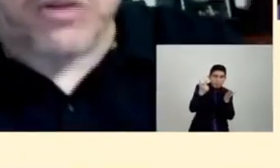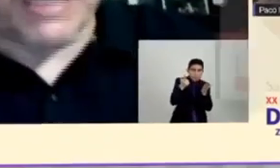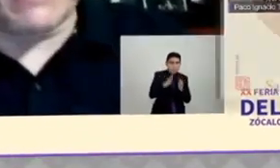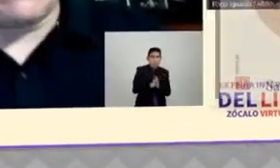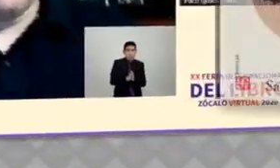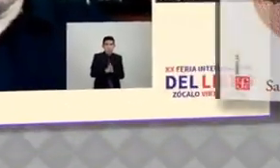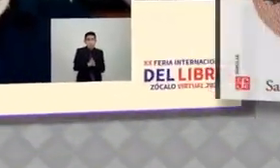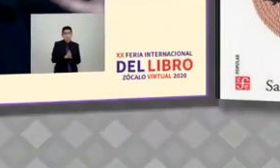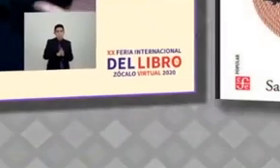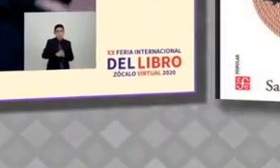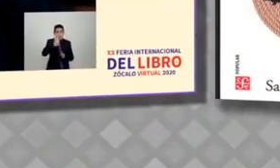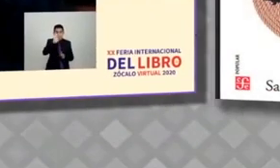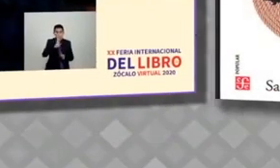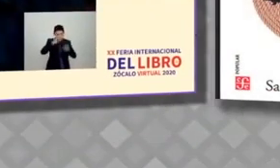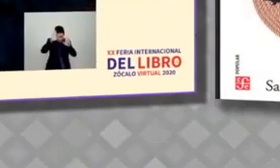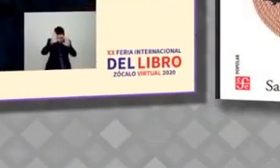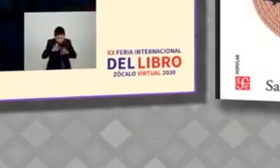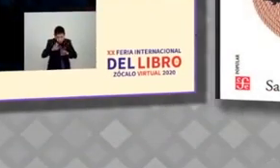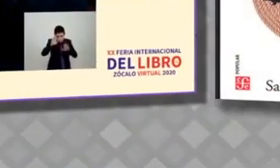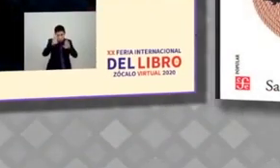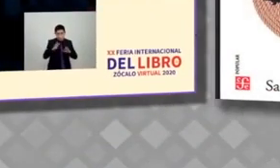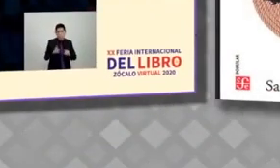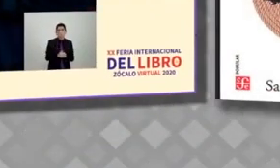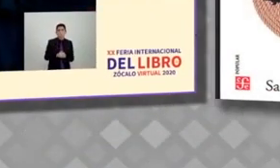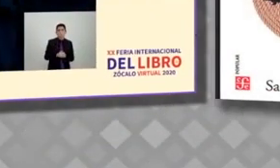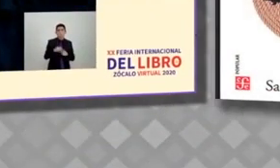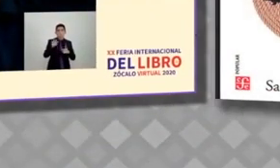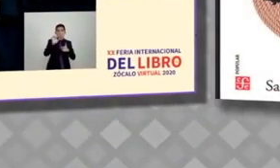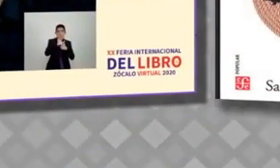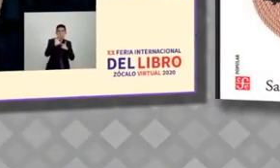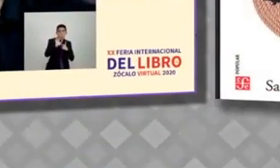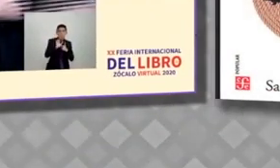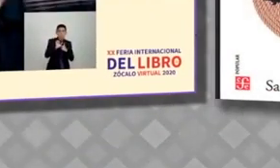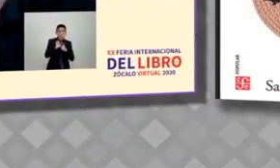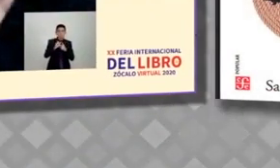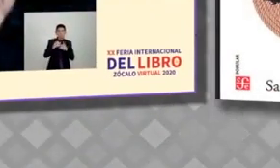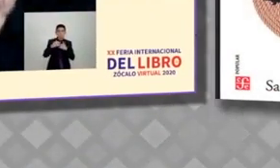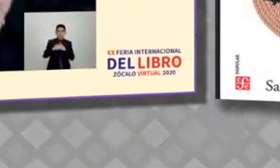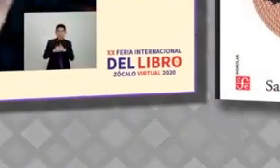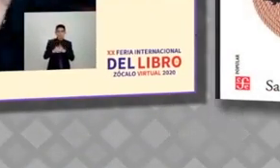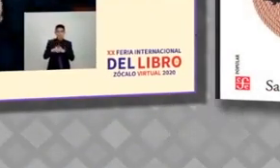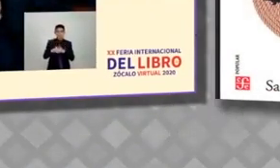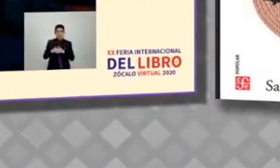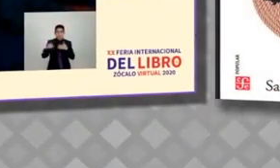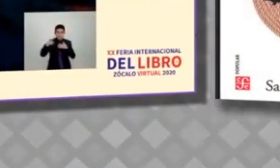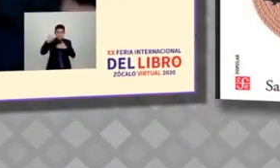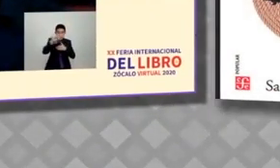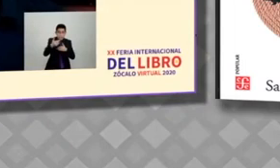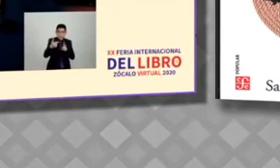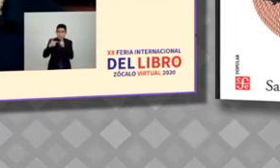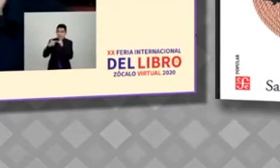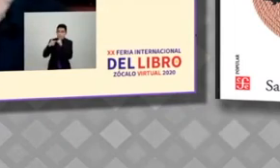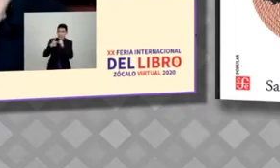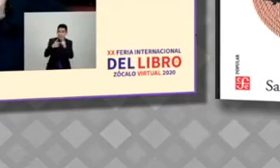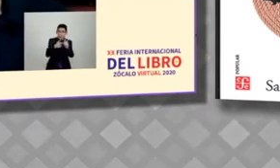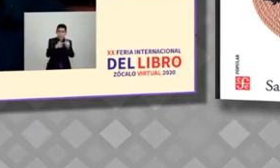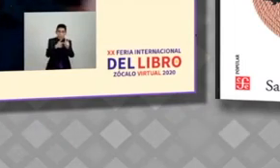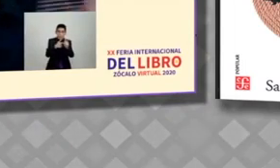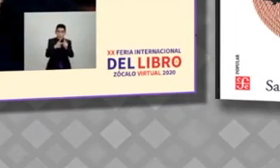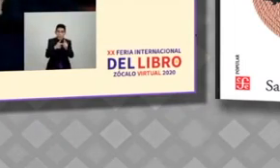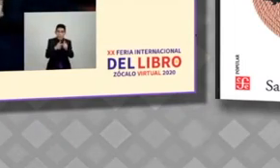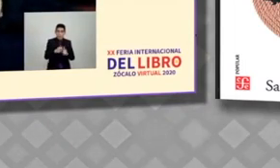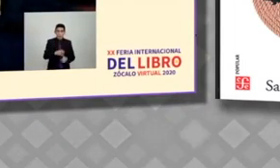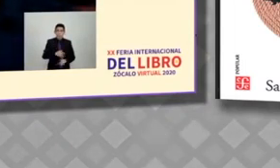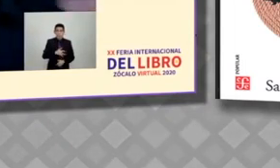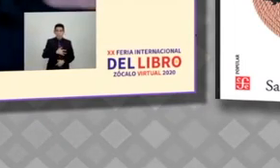y arrodillados casi. Entonces, hacia allá era como ese impulso de Cortázar y ese personaje tan libre y